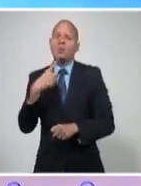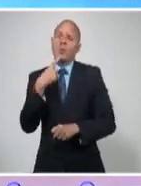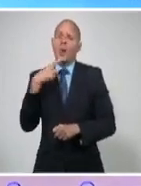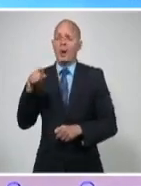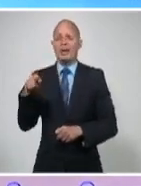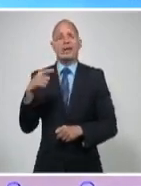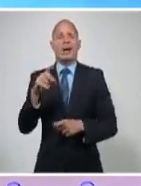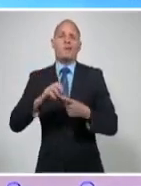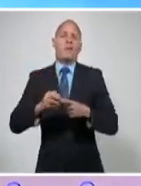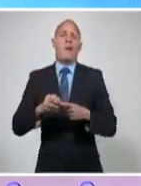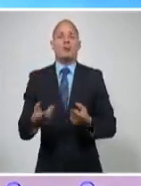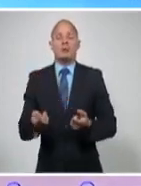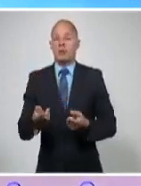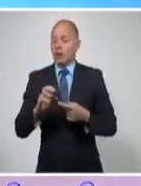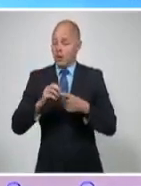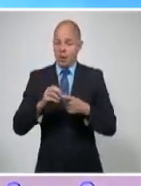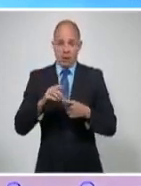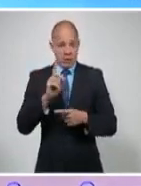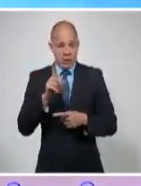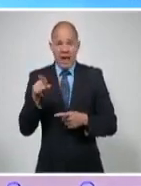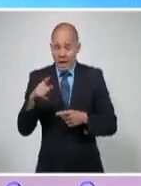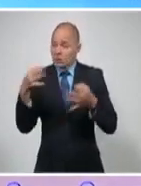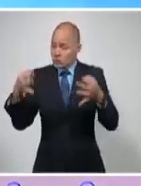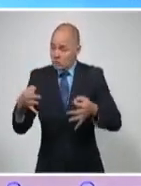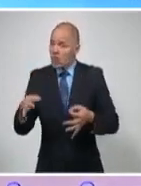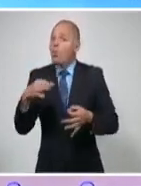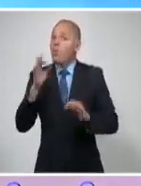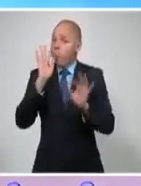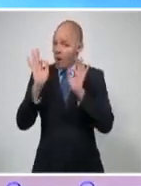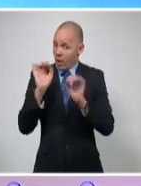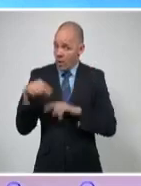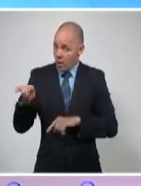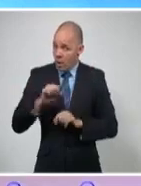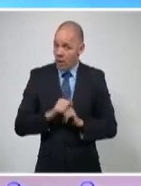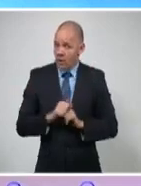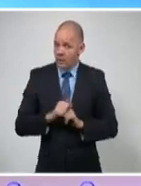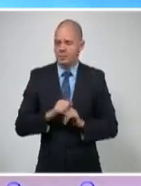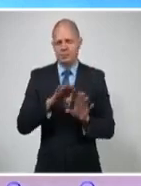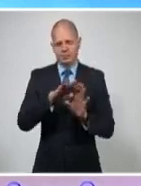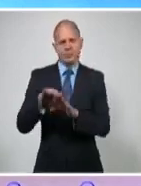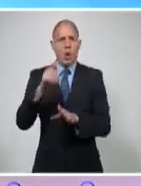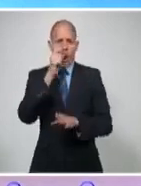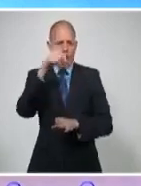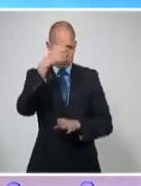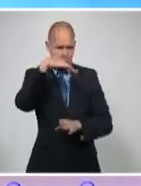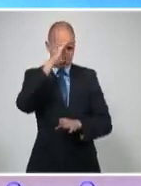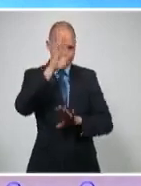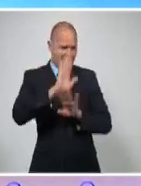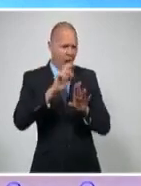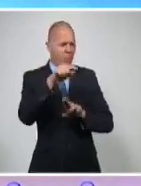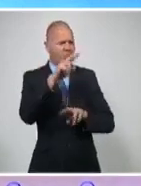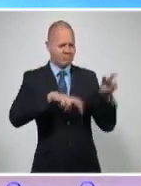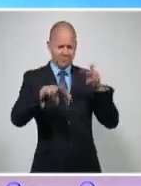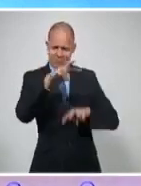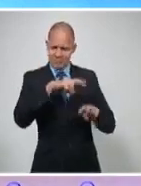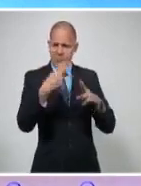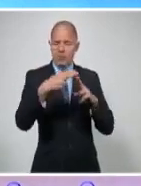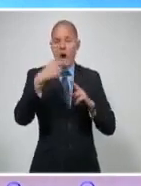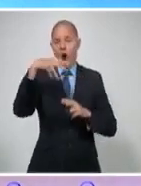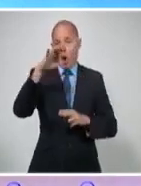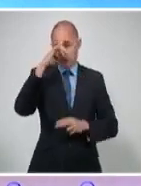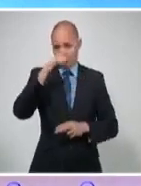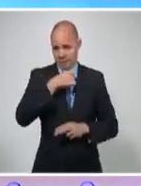Conjunto de las Fuerzas Armadas de los Estados Unidos. Hay un investigador cubano, se llama José Rodríguez, él publica frecuentemente sobre este tema, les invito a